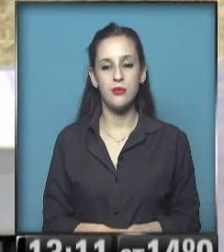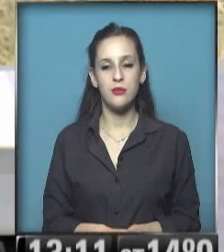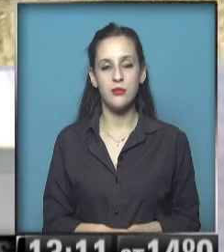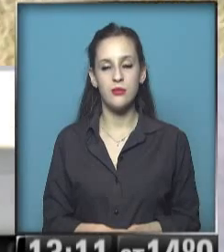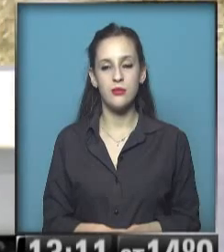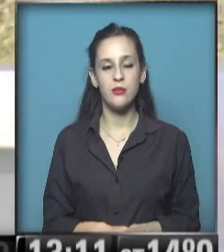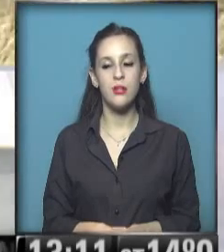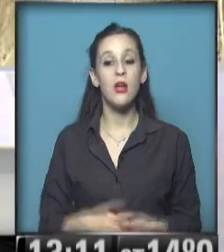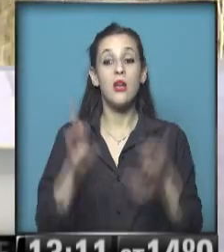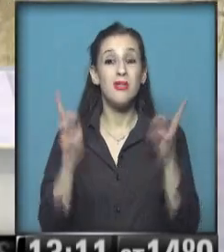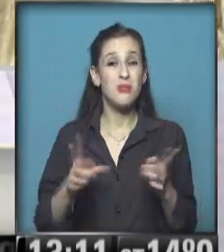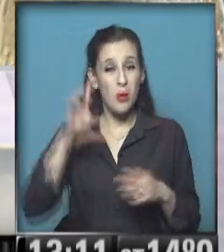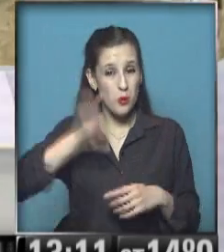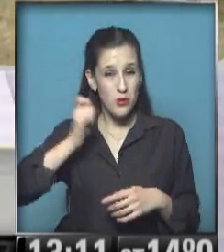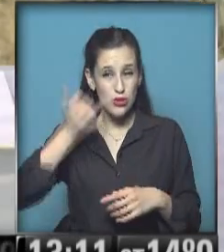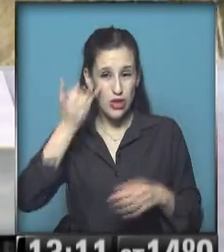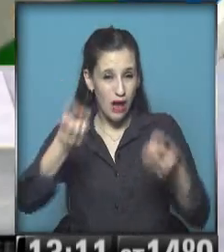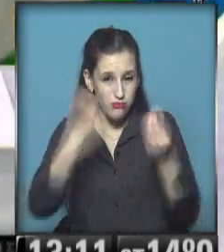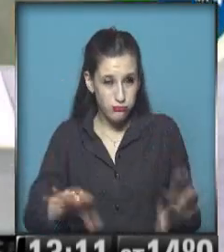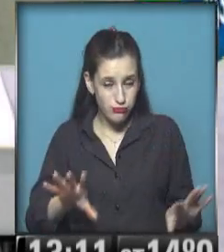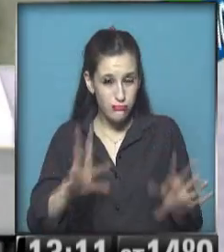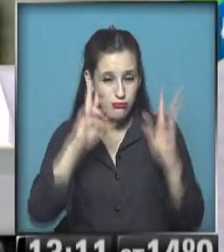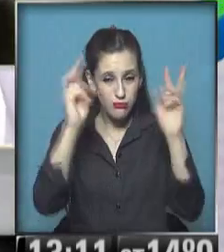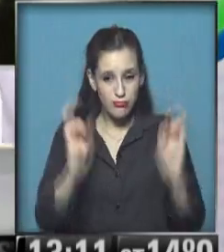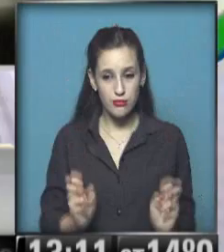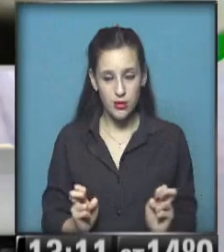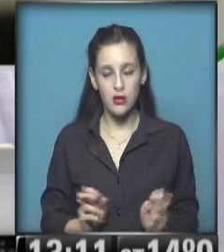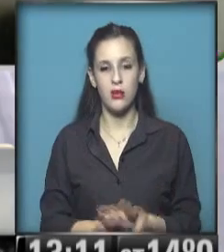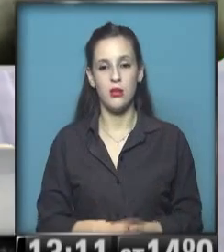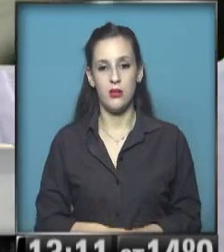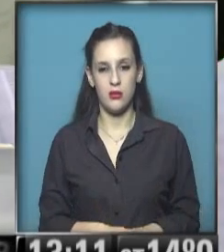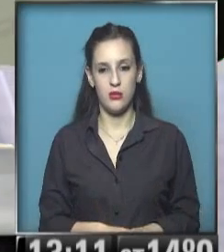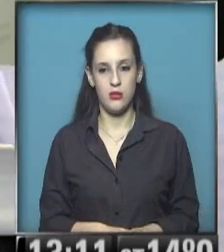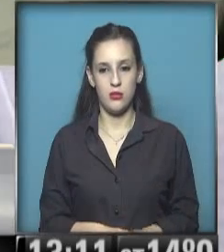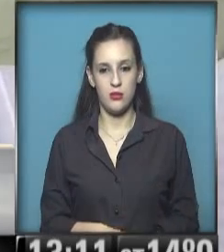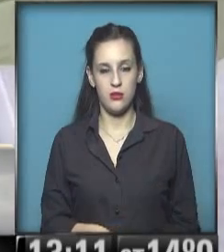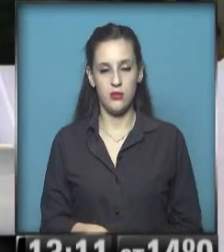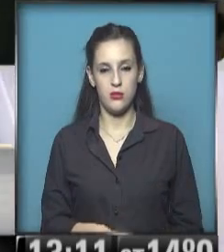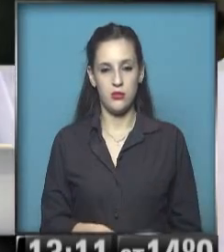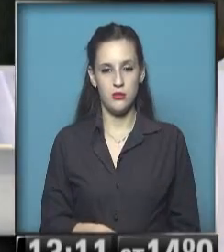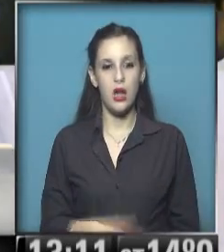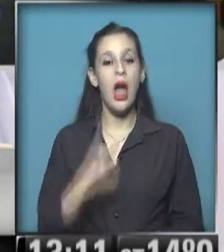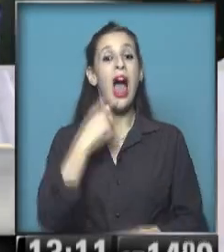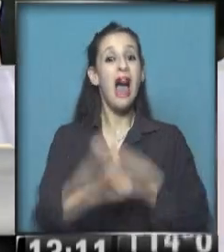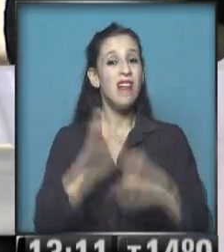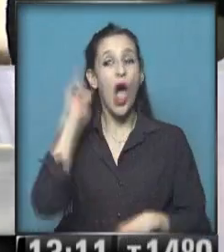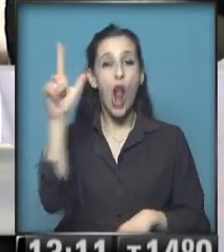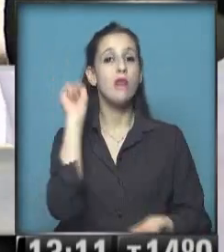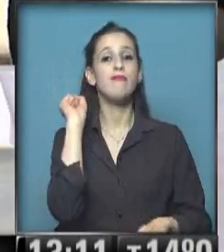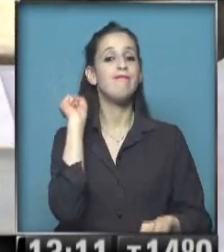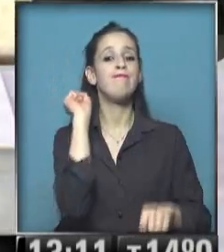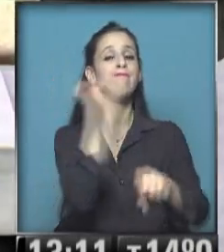pleno curso, sí, y que está intentando que tenga admisibilidad procesal. Pero volviendo al punto